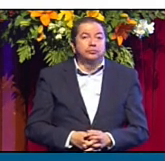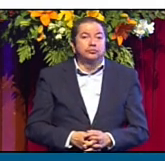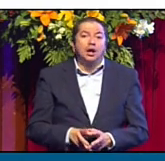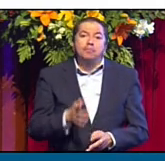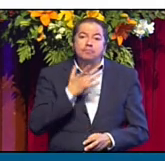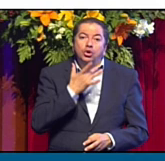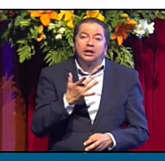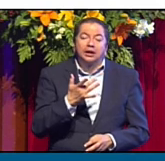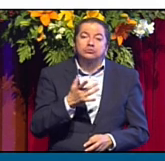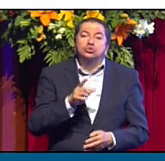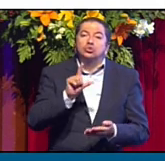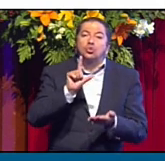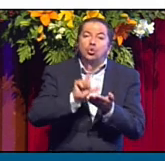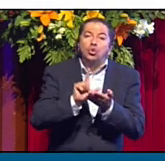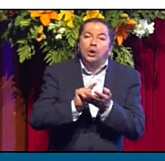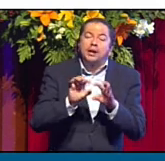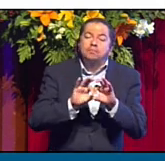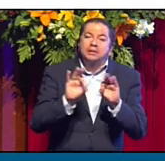porque este es un lugar especial.